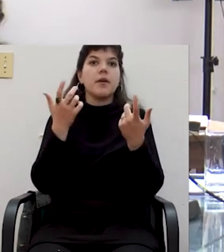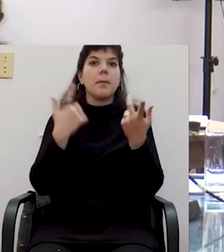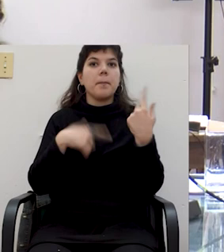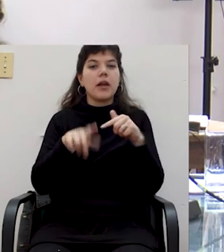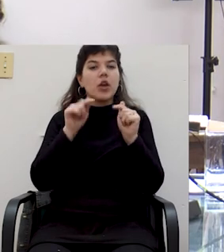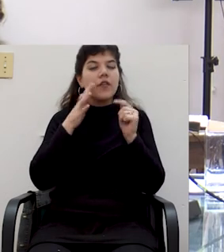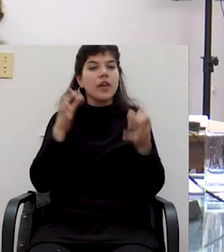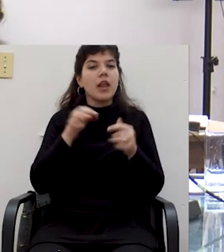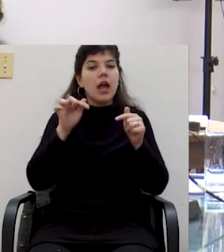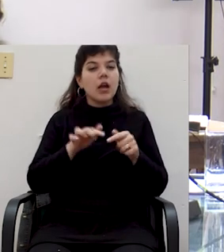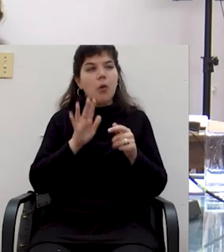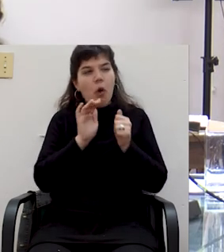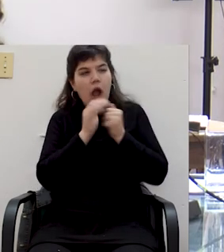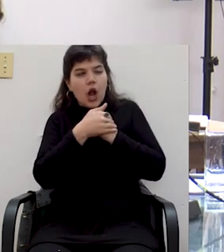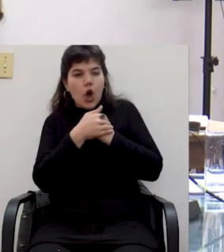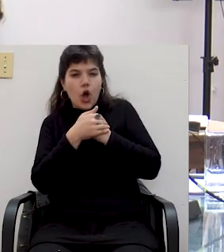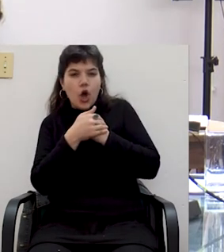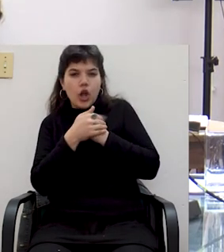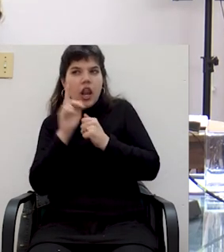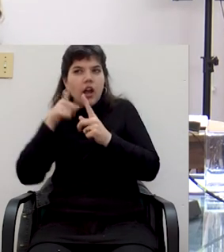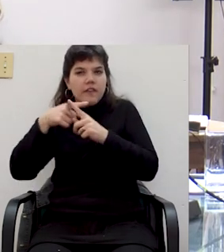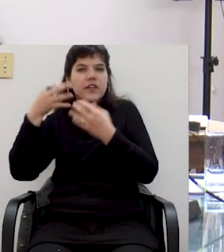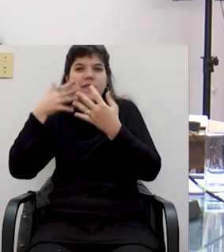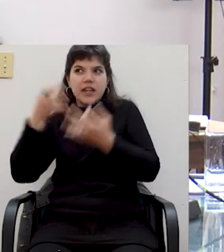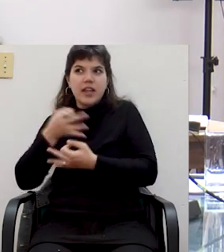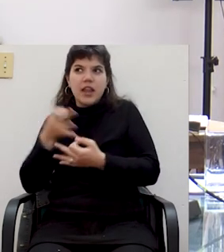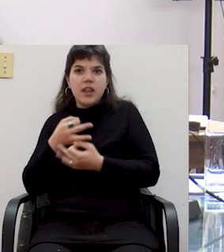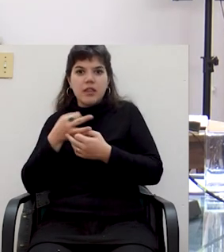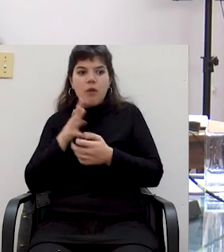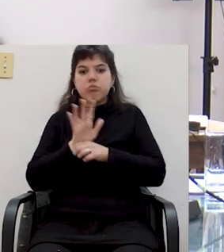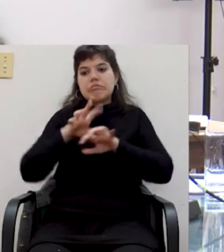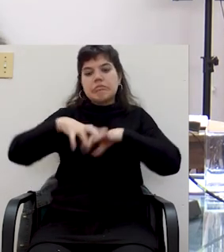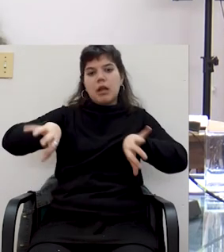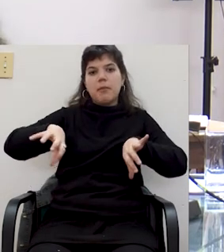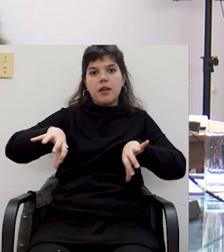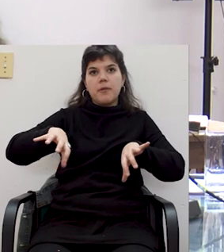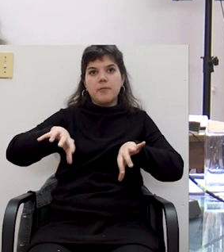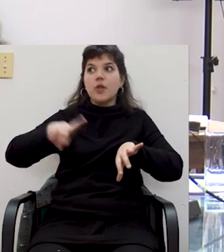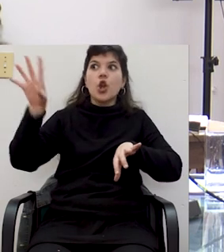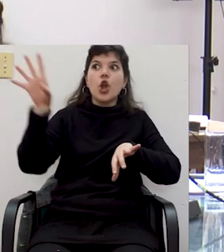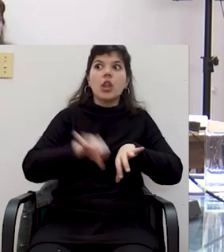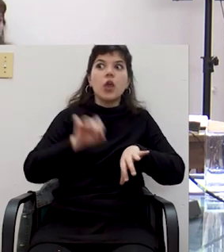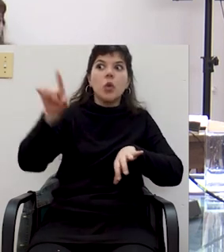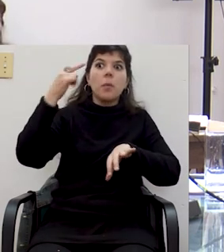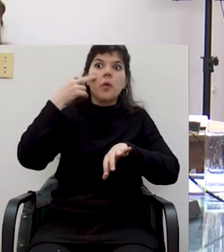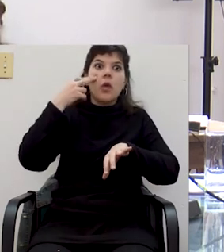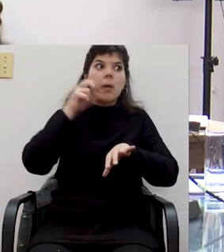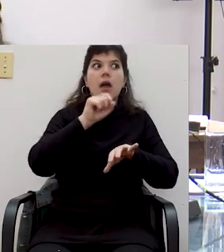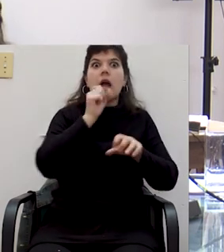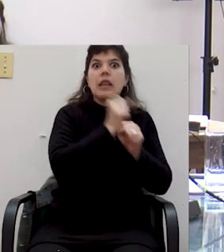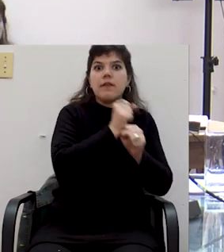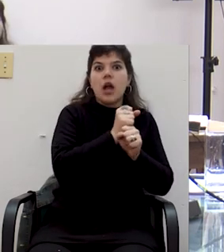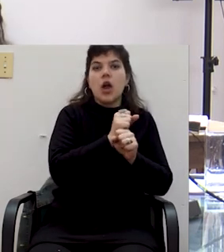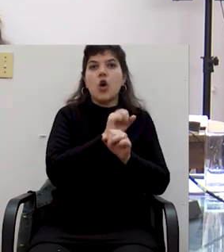Pero eso esconde el sentir muchas veces y lo separa, ¿no? Esto de que no traigas los problemas que tenés al trabajo, ¿no?